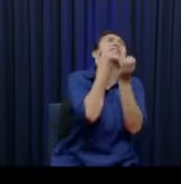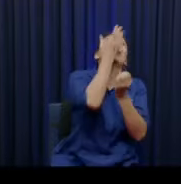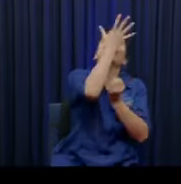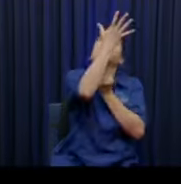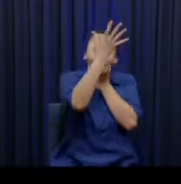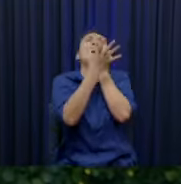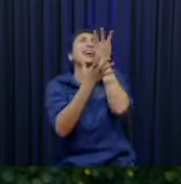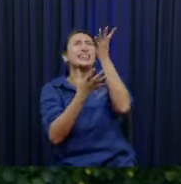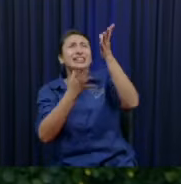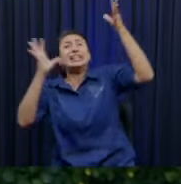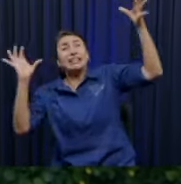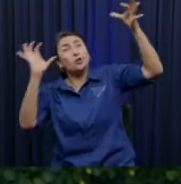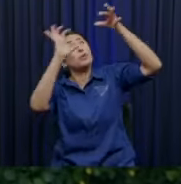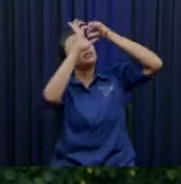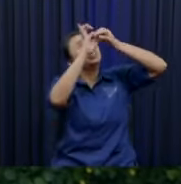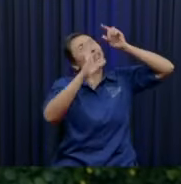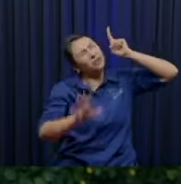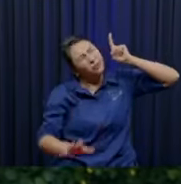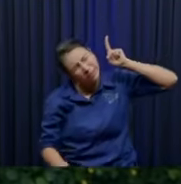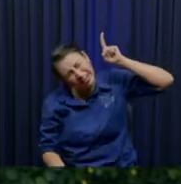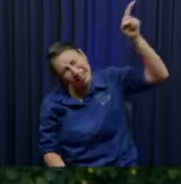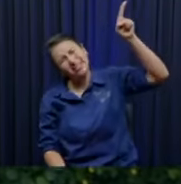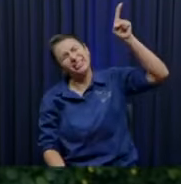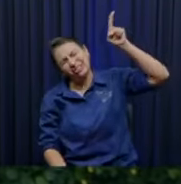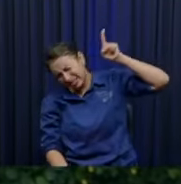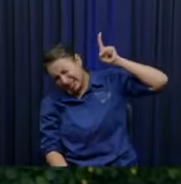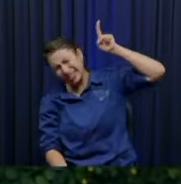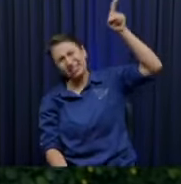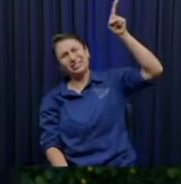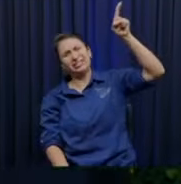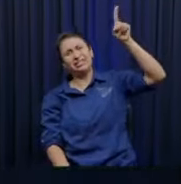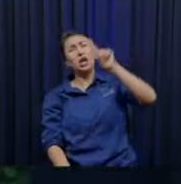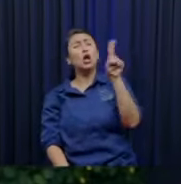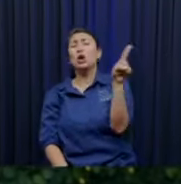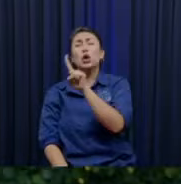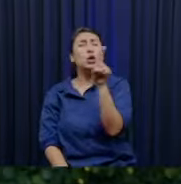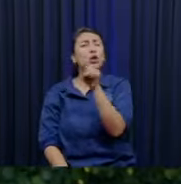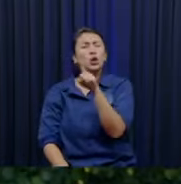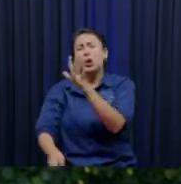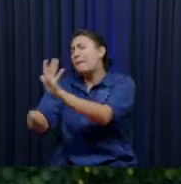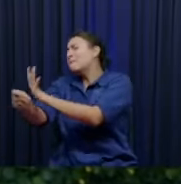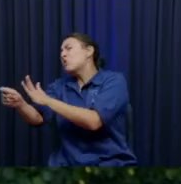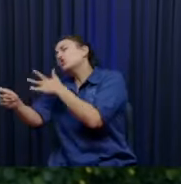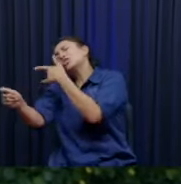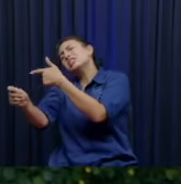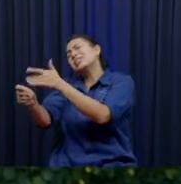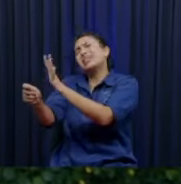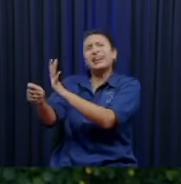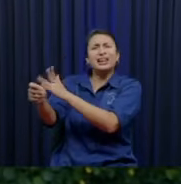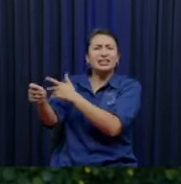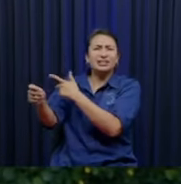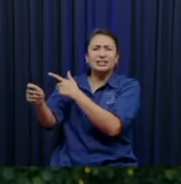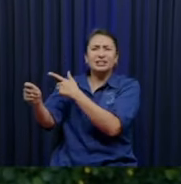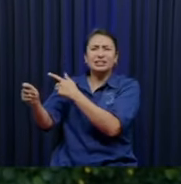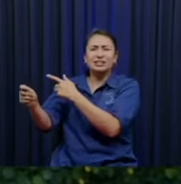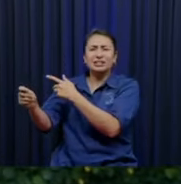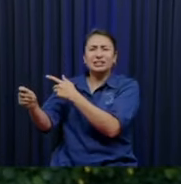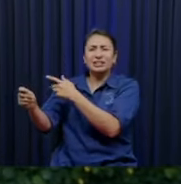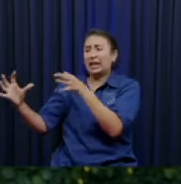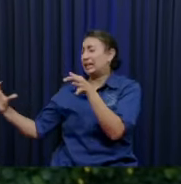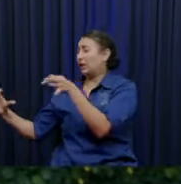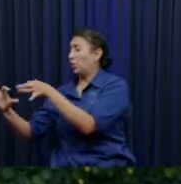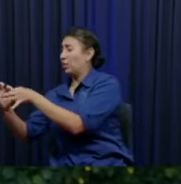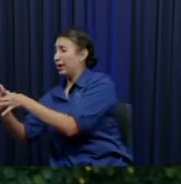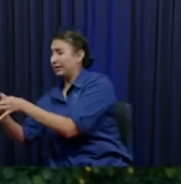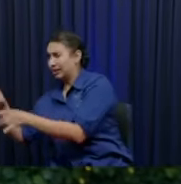No que anden copiando los estilos del mundo, sino que quieran no fulgurar ellos,